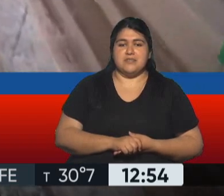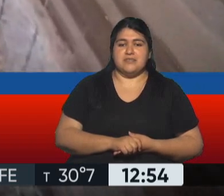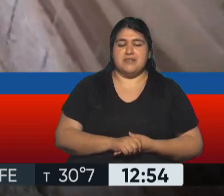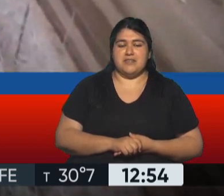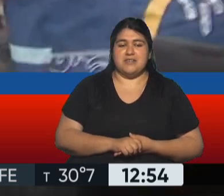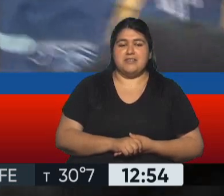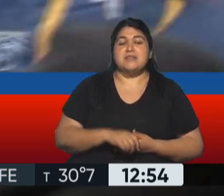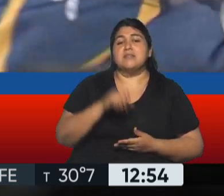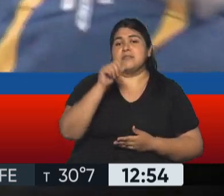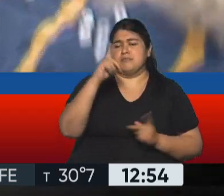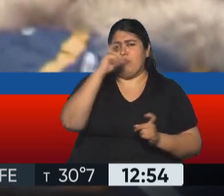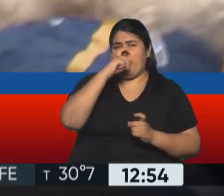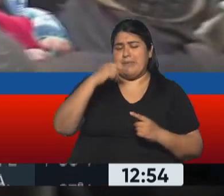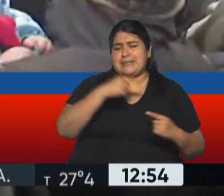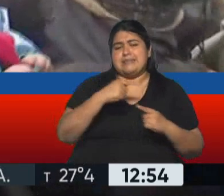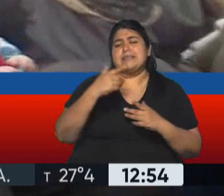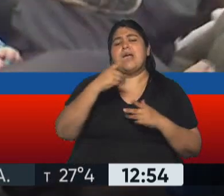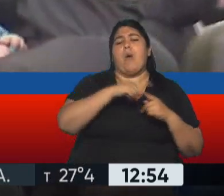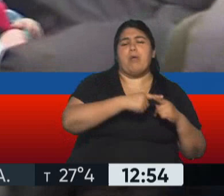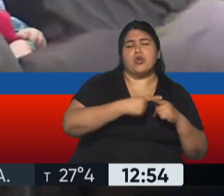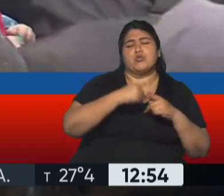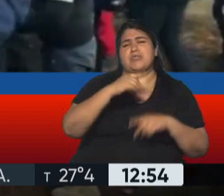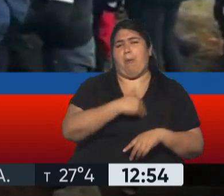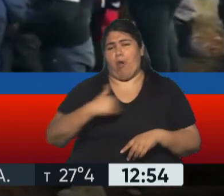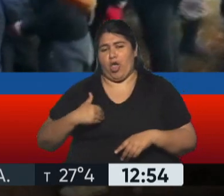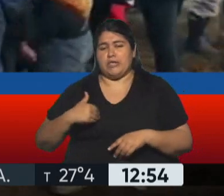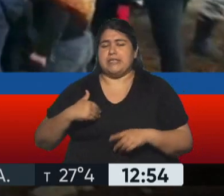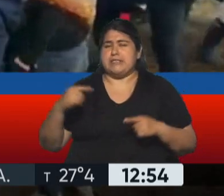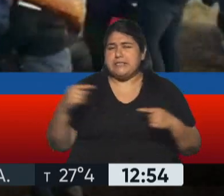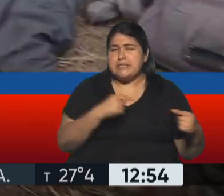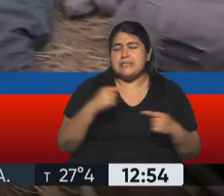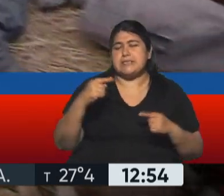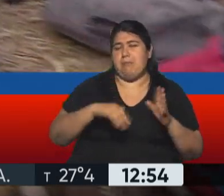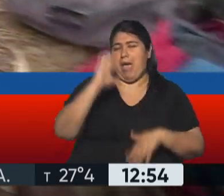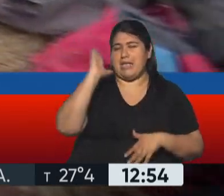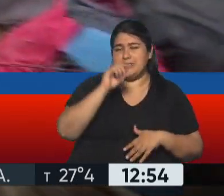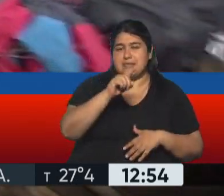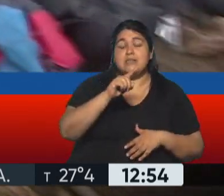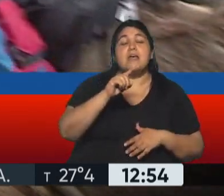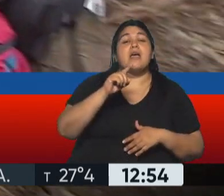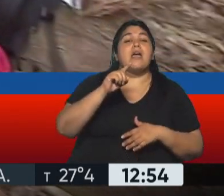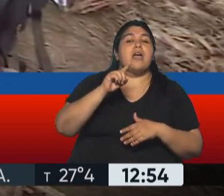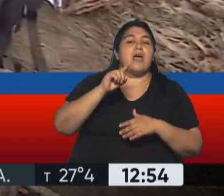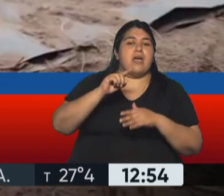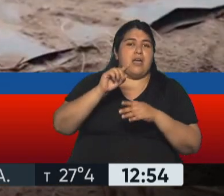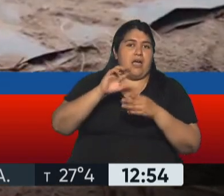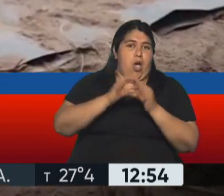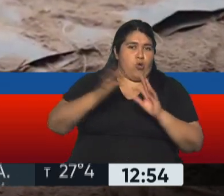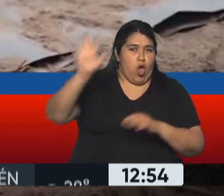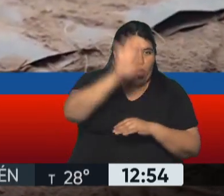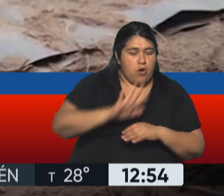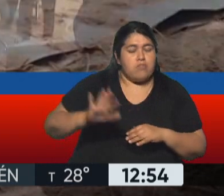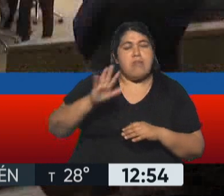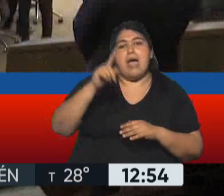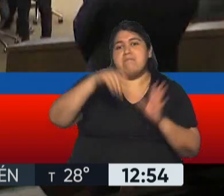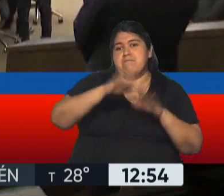La crisis migratoria en la frontera entre Bielorrusia y Polonia intensifica la disputa entre la Unión Europea y Rusia y se suma a la tensión en el